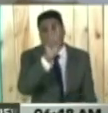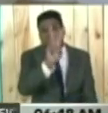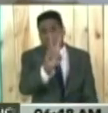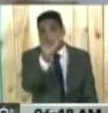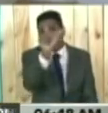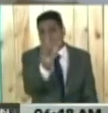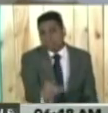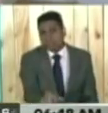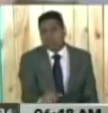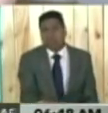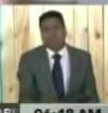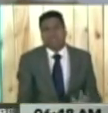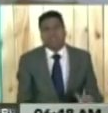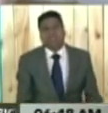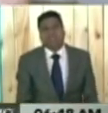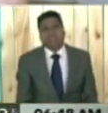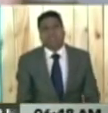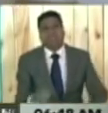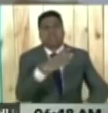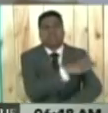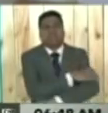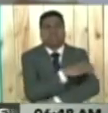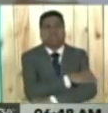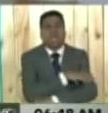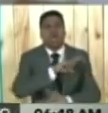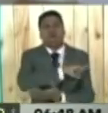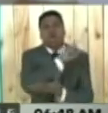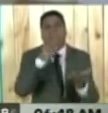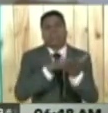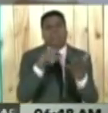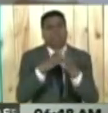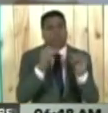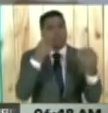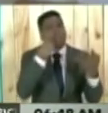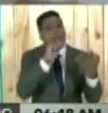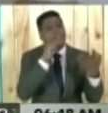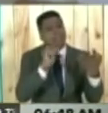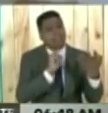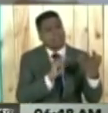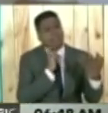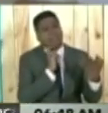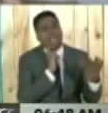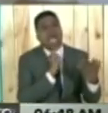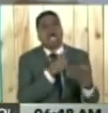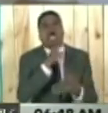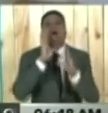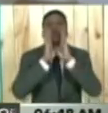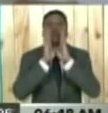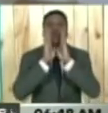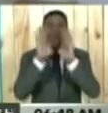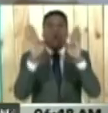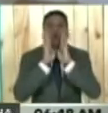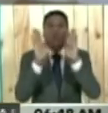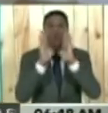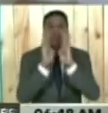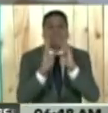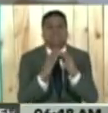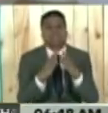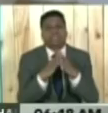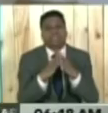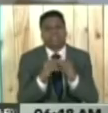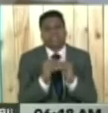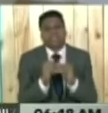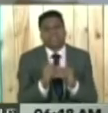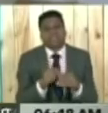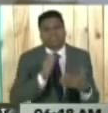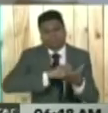y dicen, estas firmas están totalmente auditadas, o sea, que ellos están confesos de que pusieron a firmar muertos,